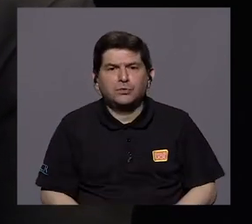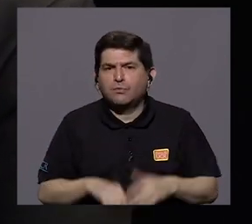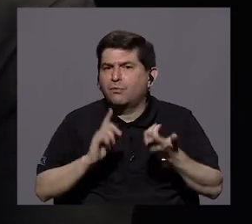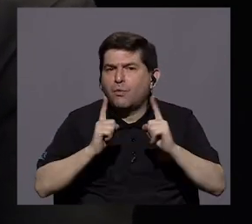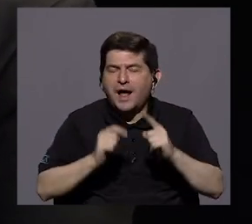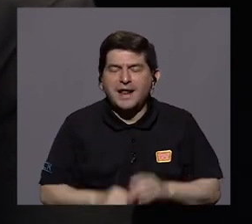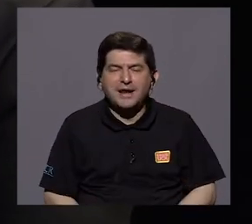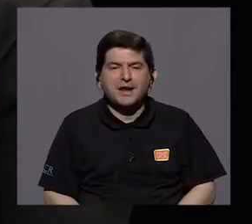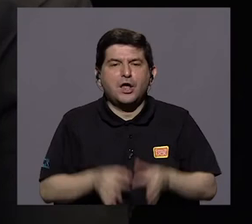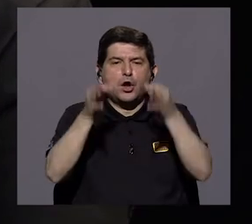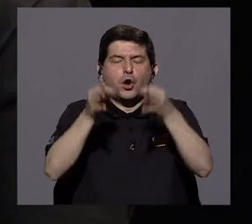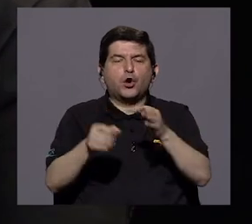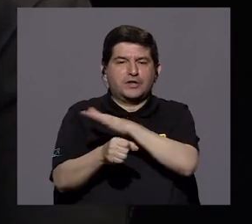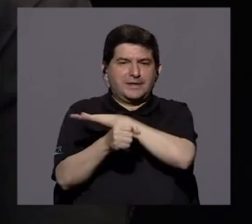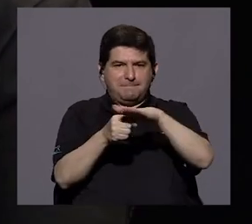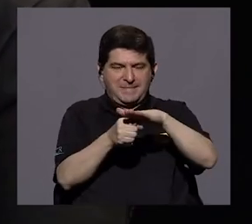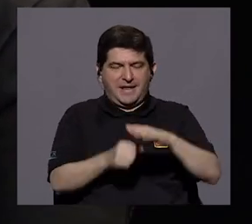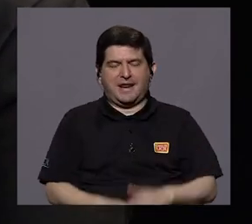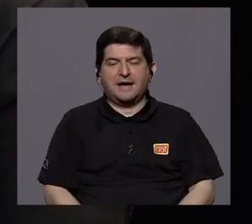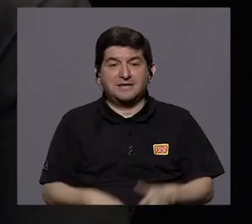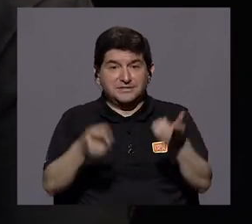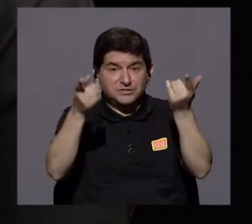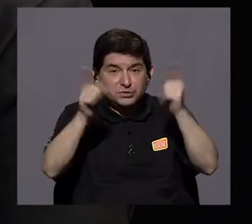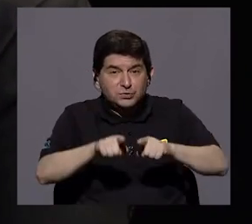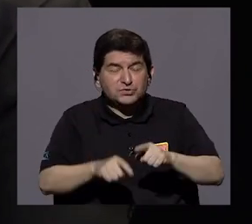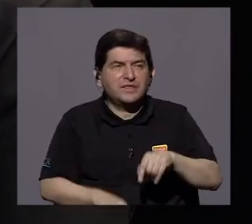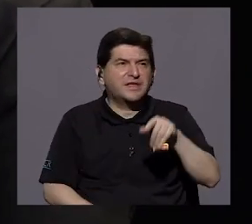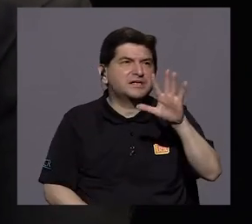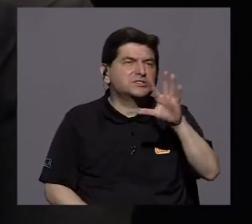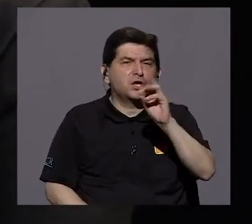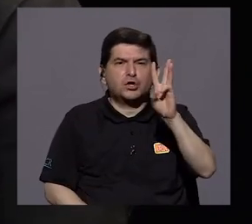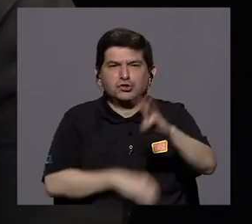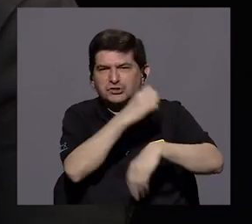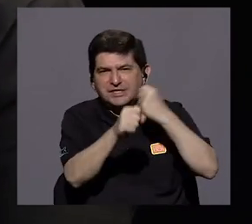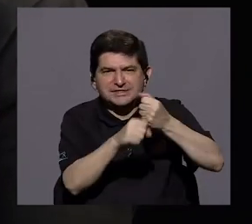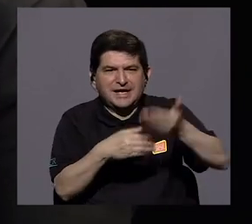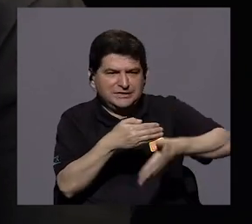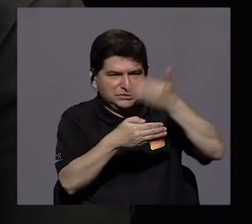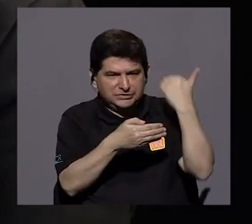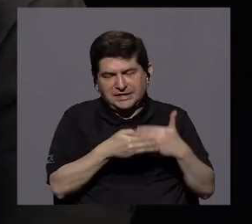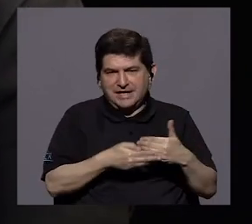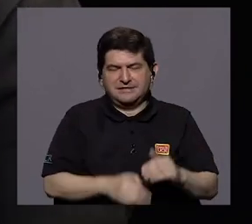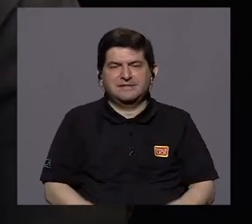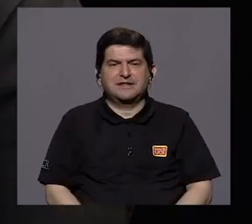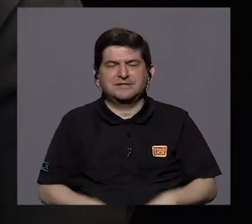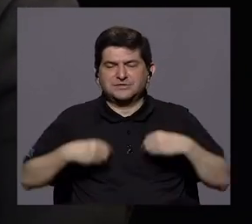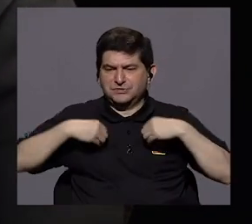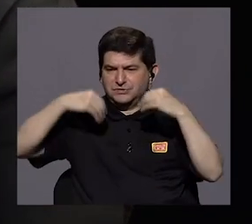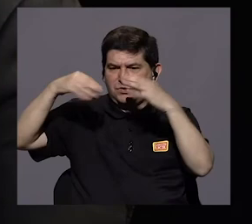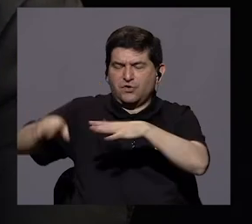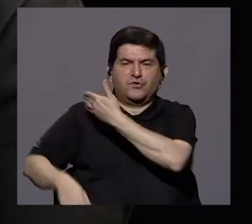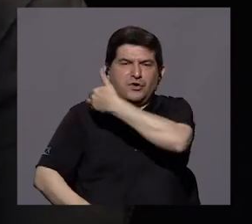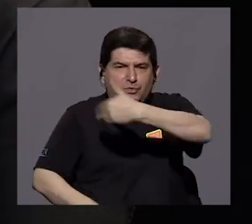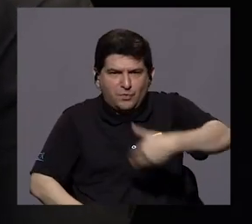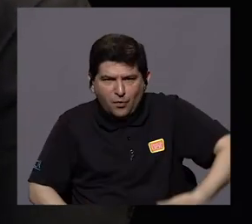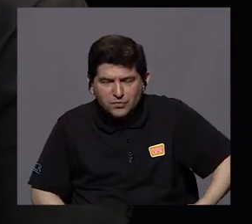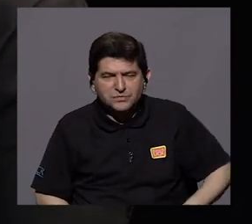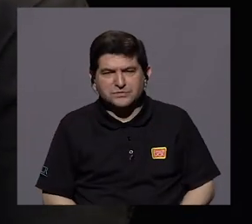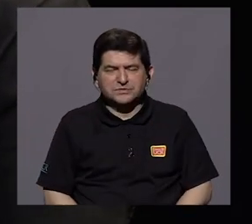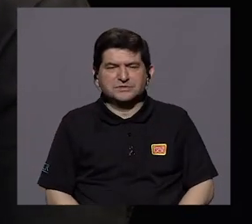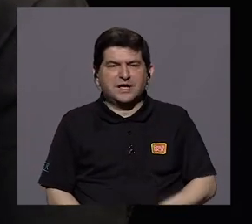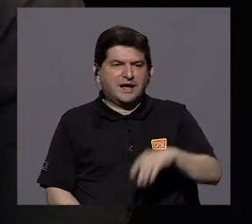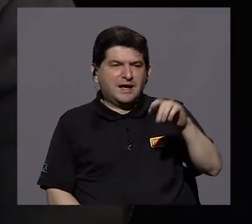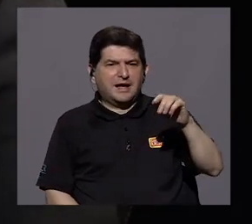Para nadie se nos olvida las situaciones que se dieron hará 5 o 6 años atrás, con la renuncia del presidente,